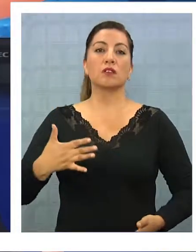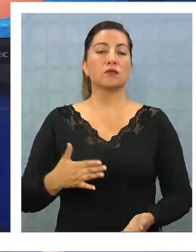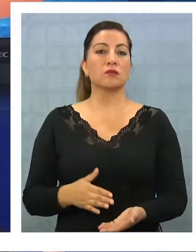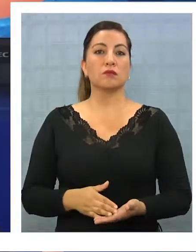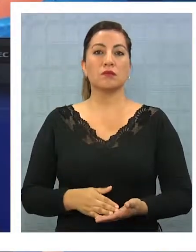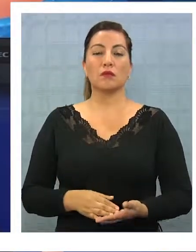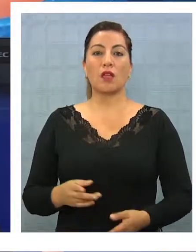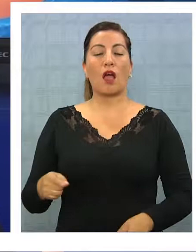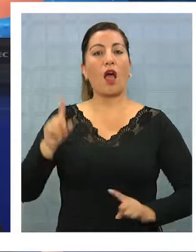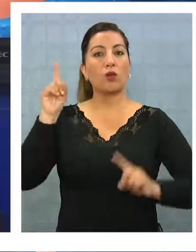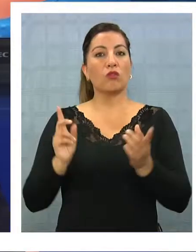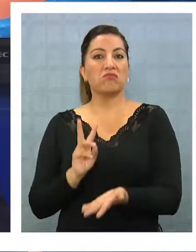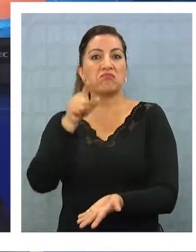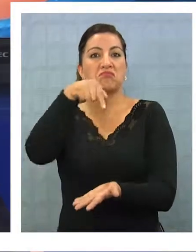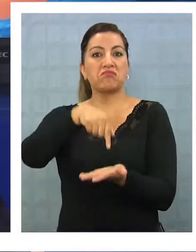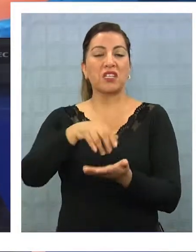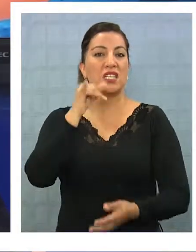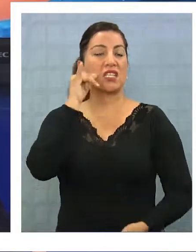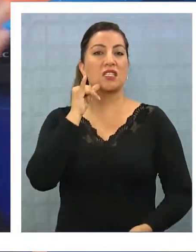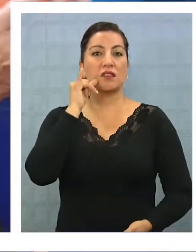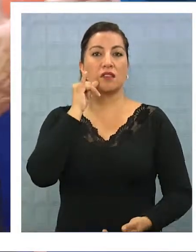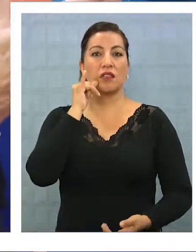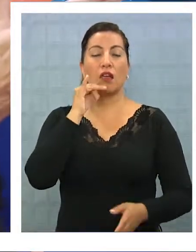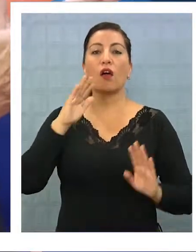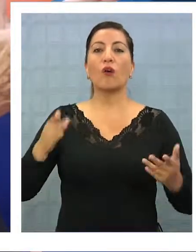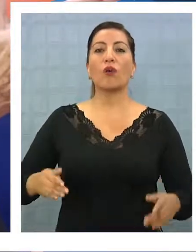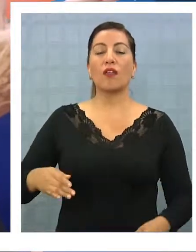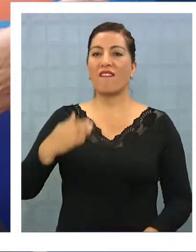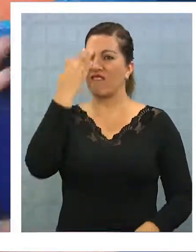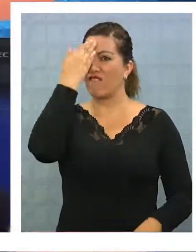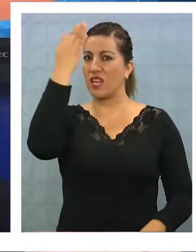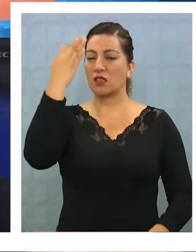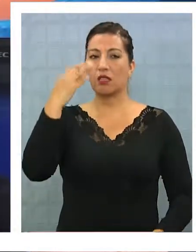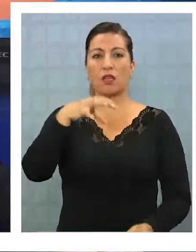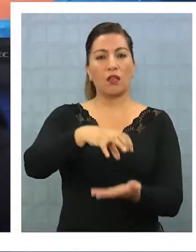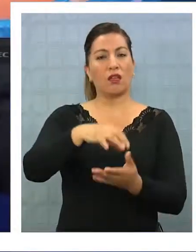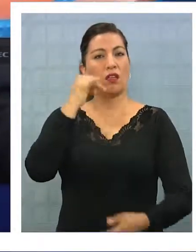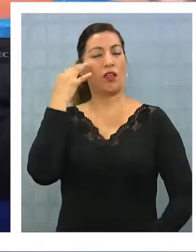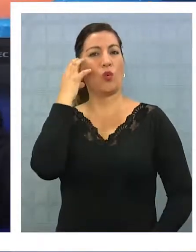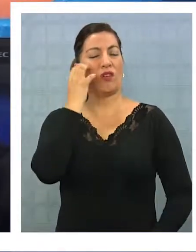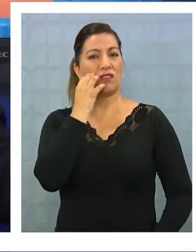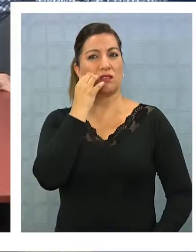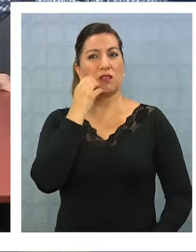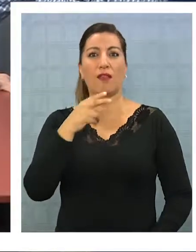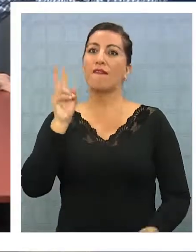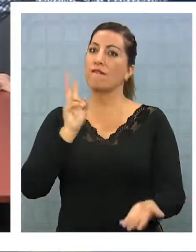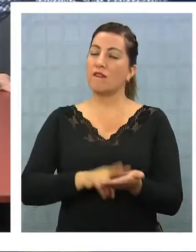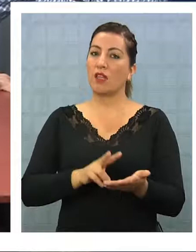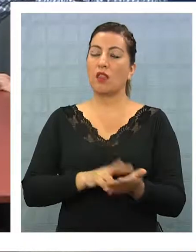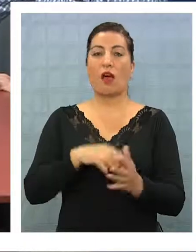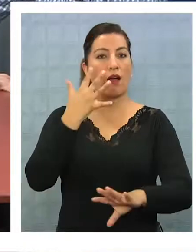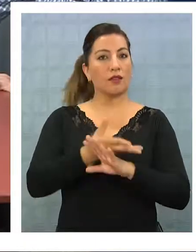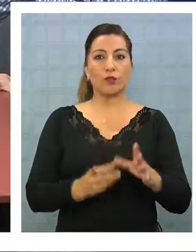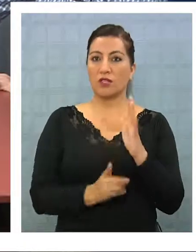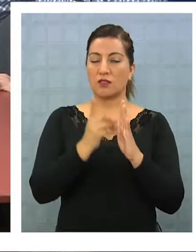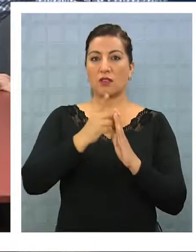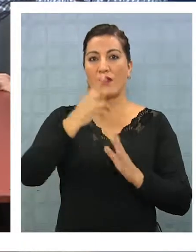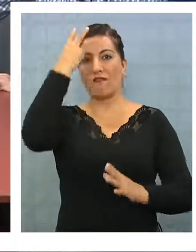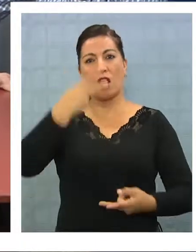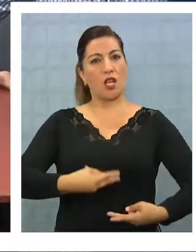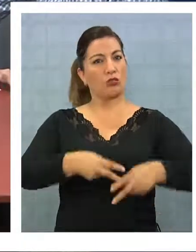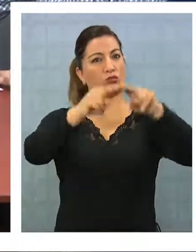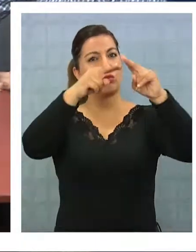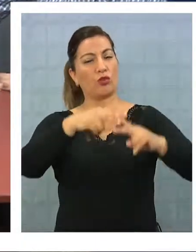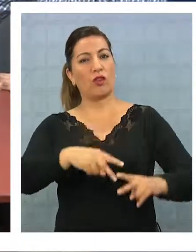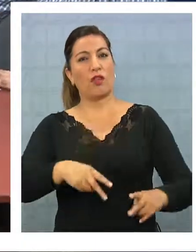Basta venir acá, alguien que haya venido hace 10 años y que pasa hoy día frente a la UNAP, va a decir, bueno, pero realmente se desarrolló, por lo menos en